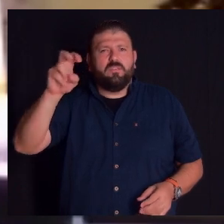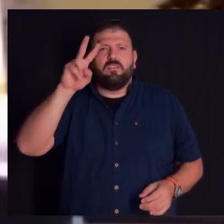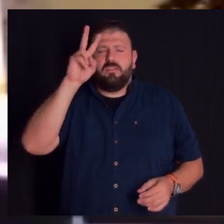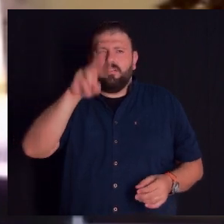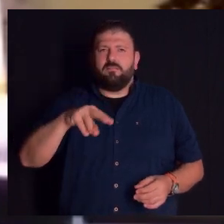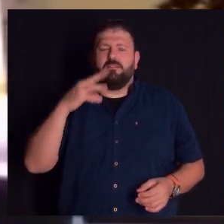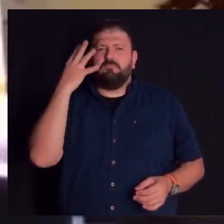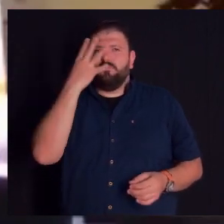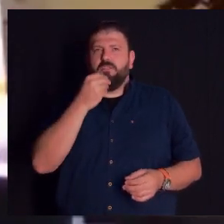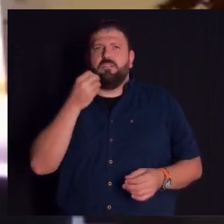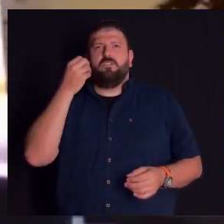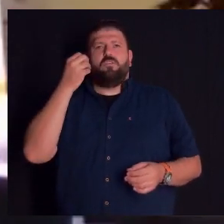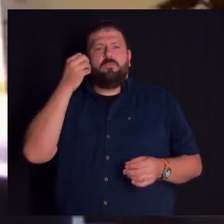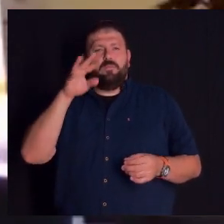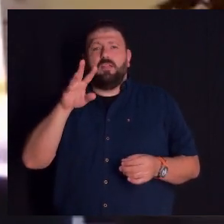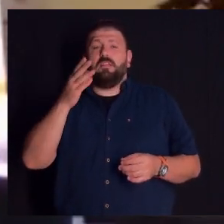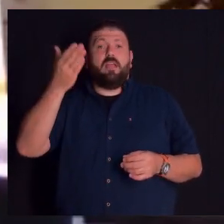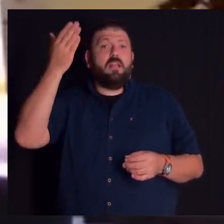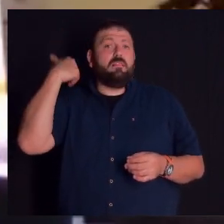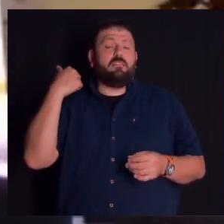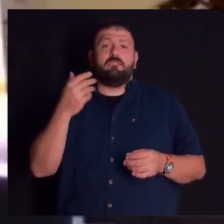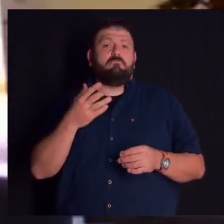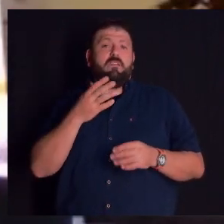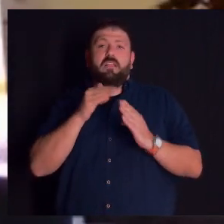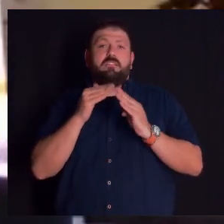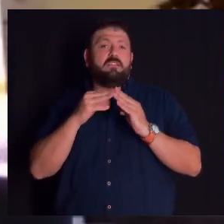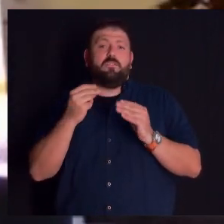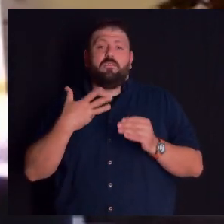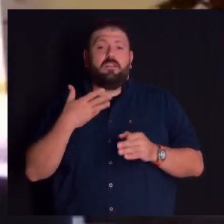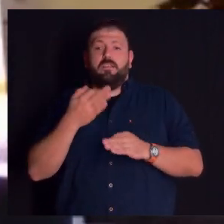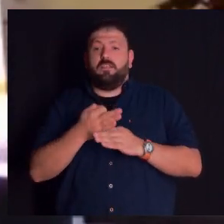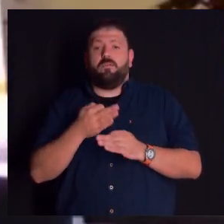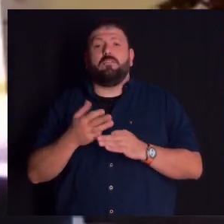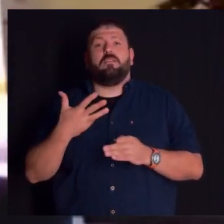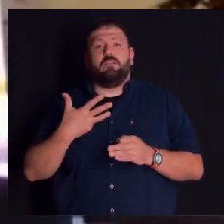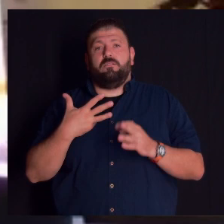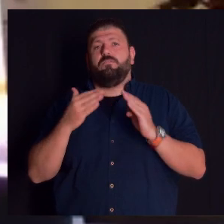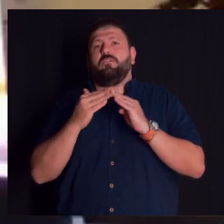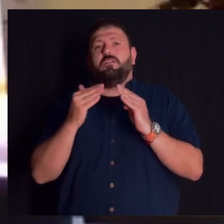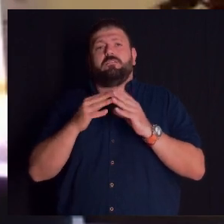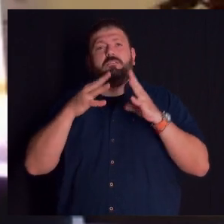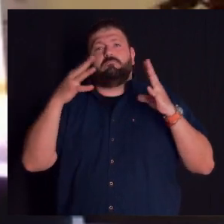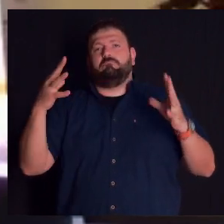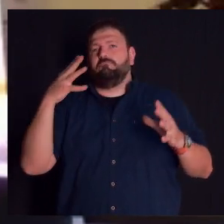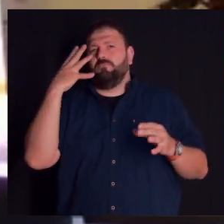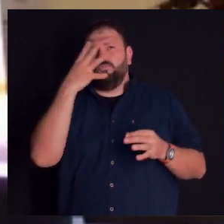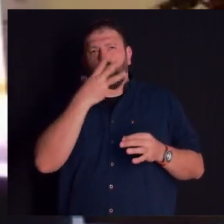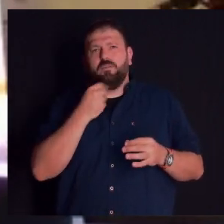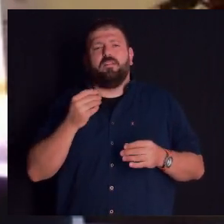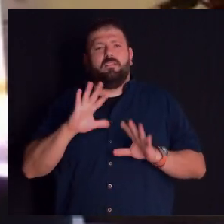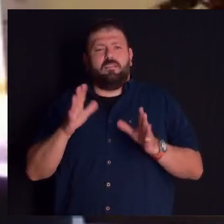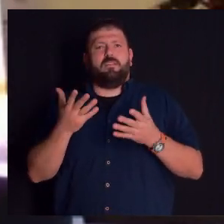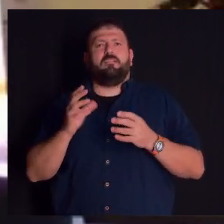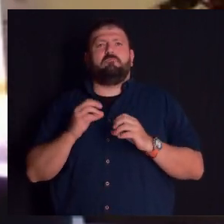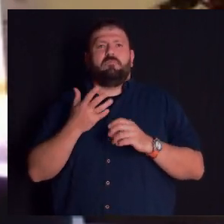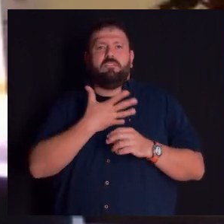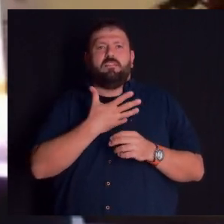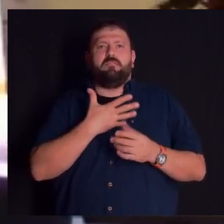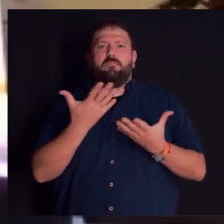casa, antes ya no learn. teníamos, I hoy learned to tenemos una dream. bonita casa Now que I nos llevaba own my de house, inversión más o menos